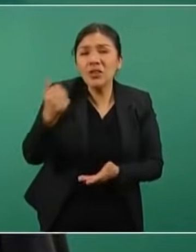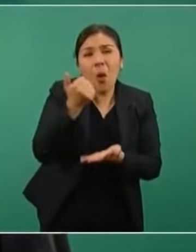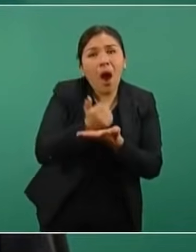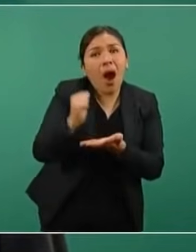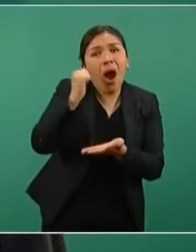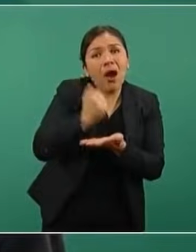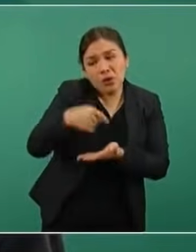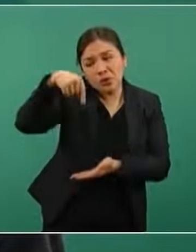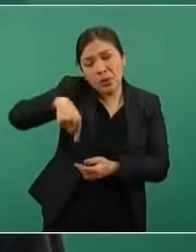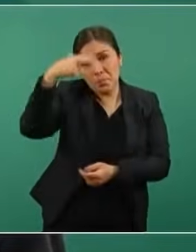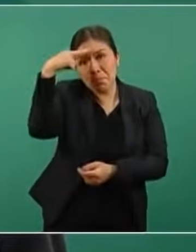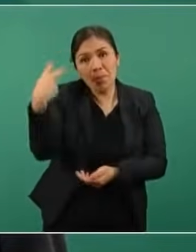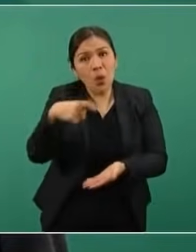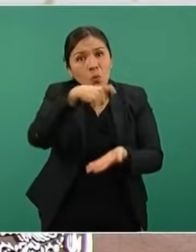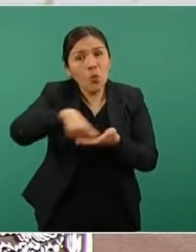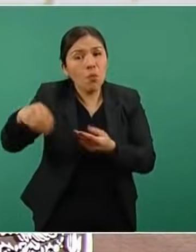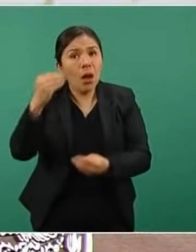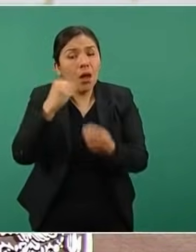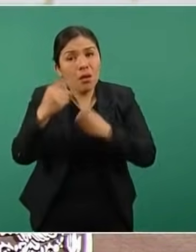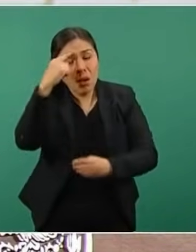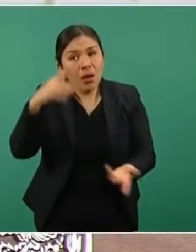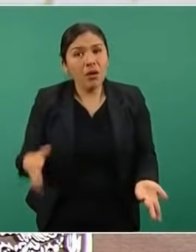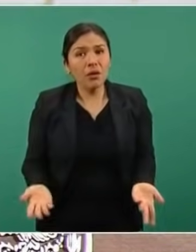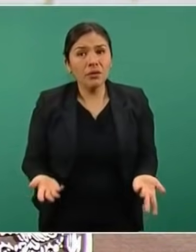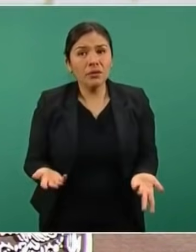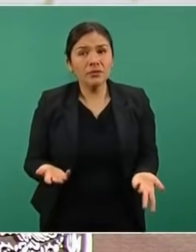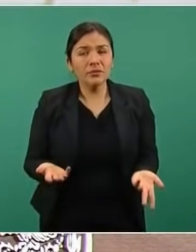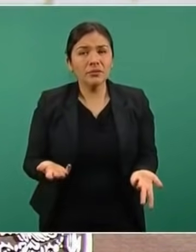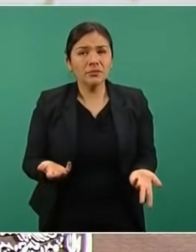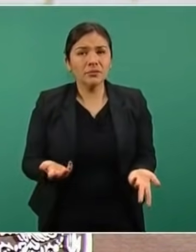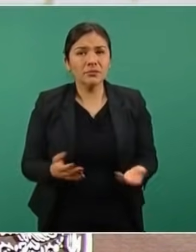que consumimos. Cada vez que